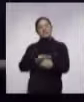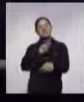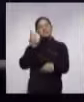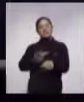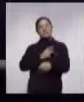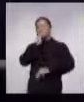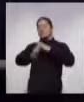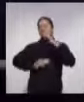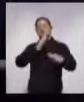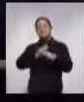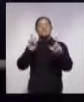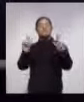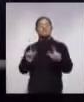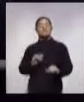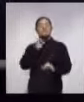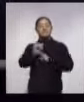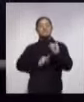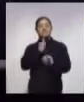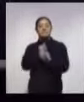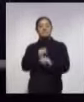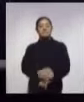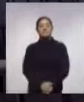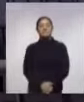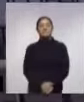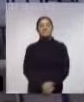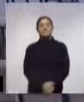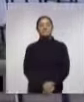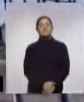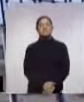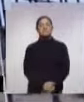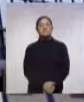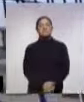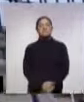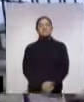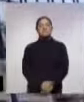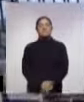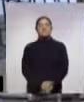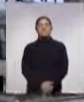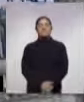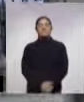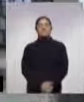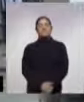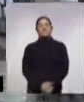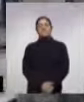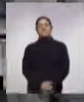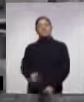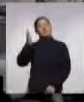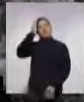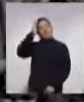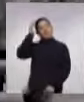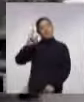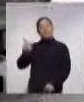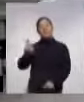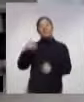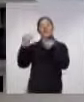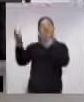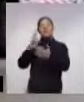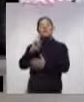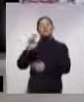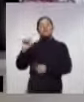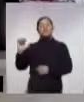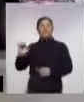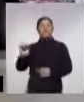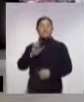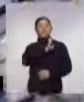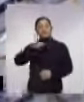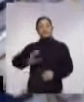sucedido alrededor del mundo con las breves internacionales? los ministros de Relaciones Exteriores de China y